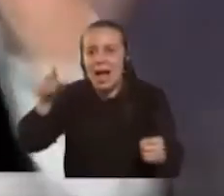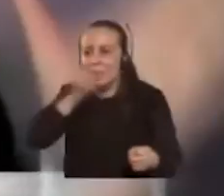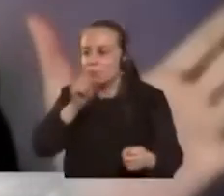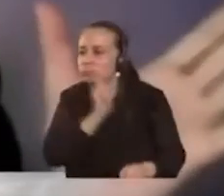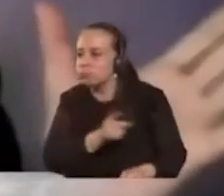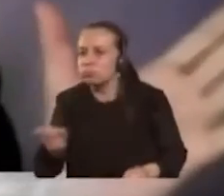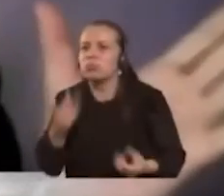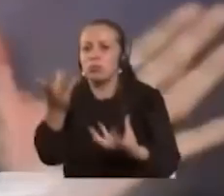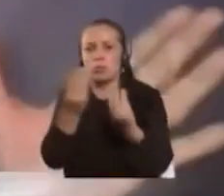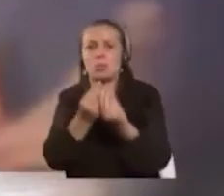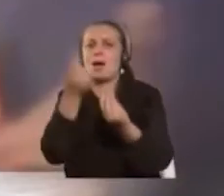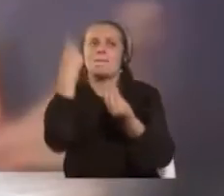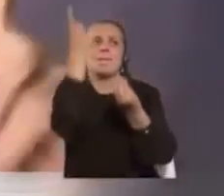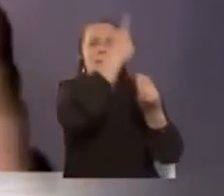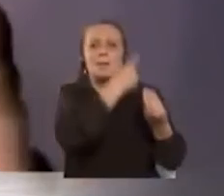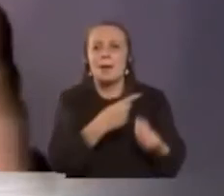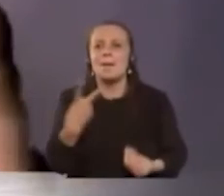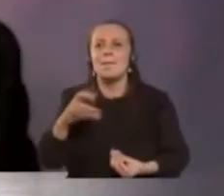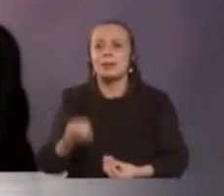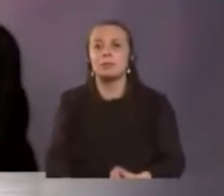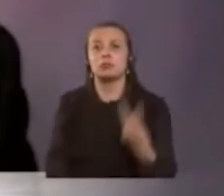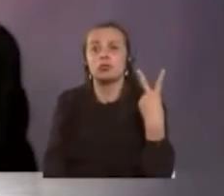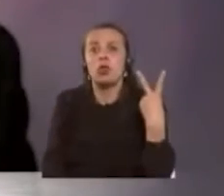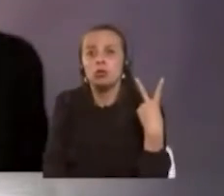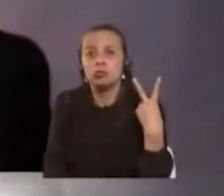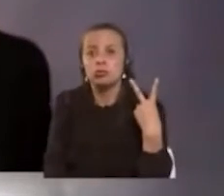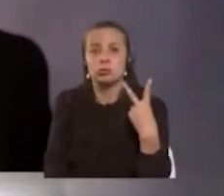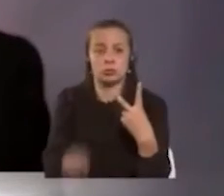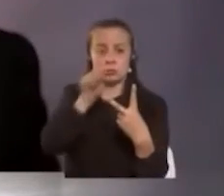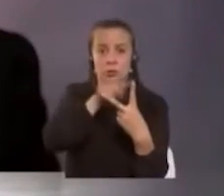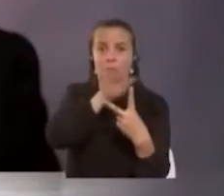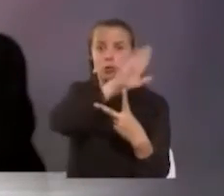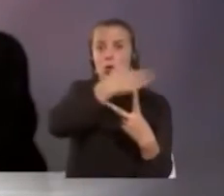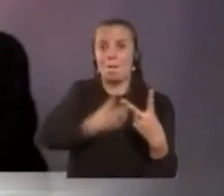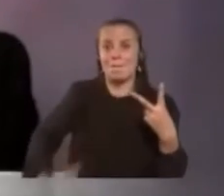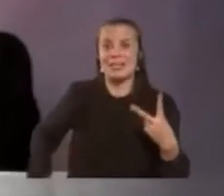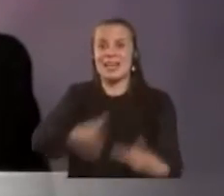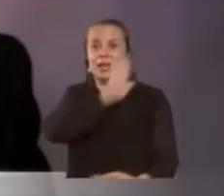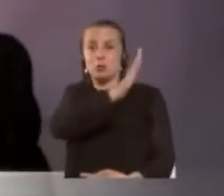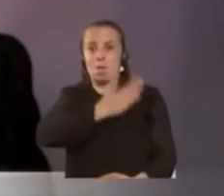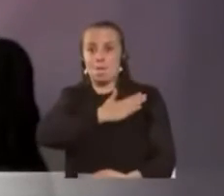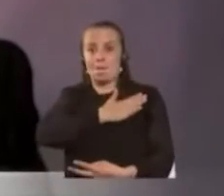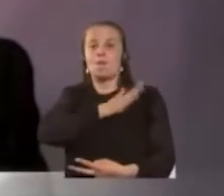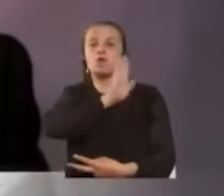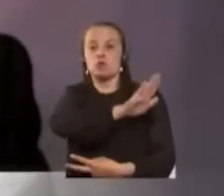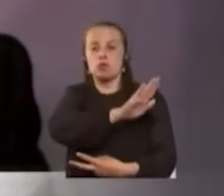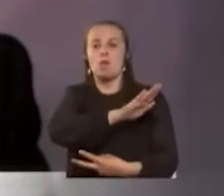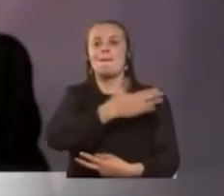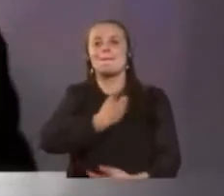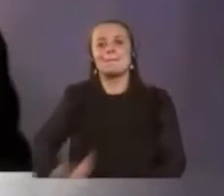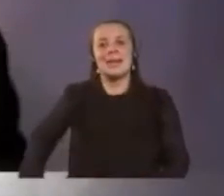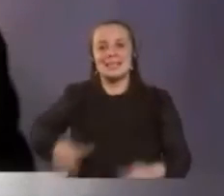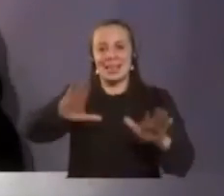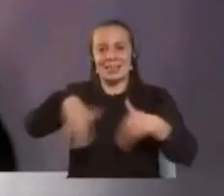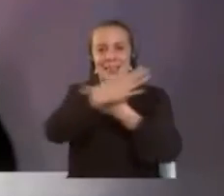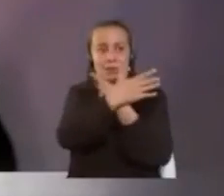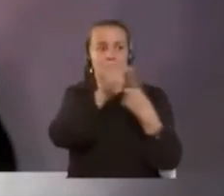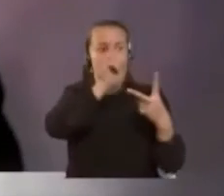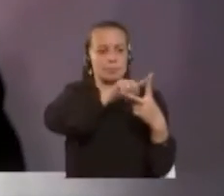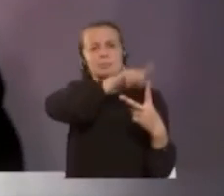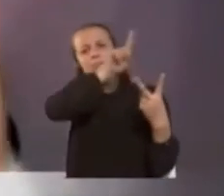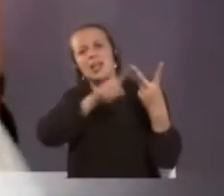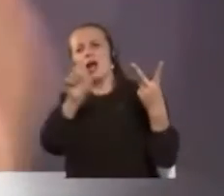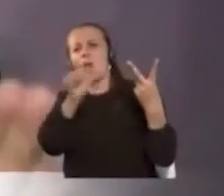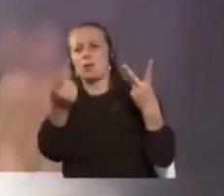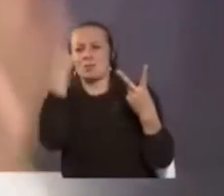20 partidos políticos que hay en Colombia, solo dos, el partido del presidente de la República y otro partido, defendieron la idea del